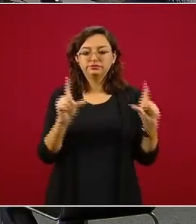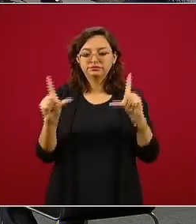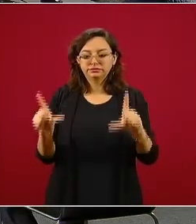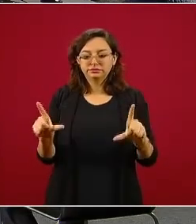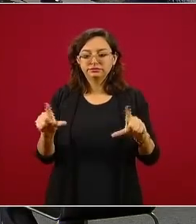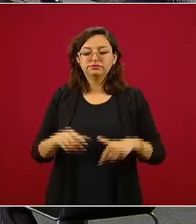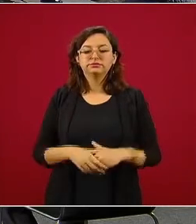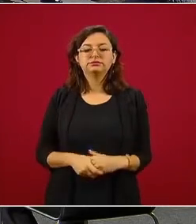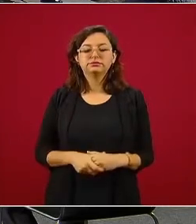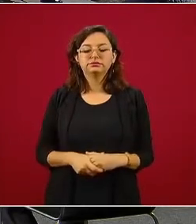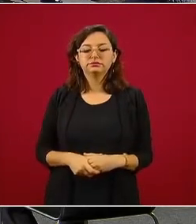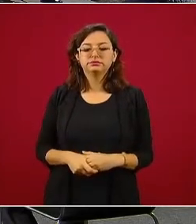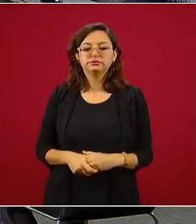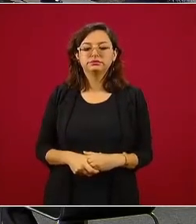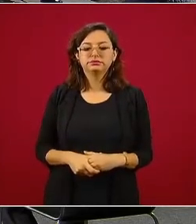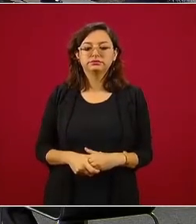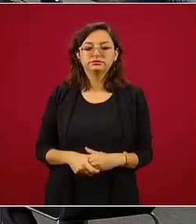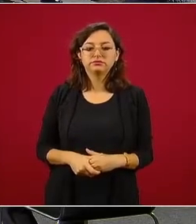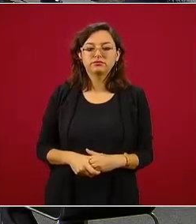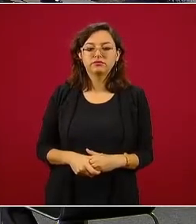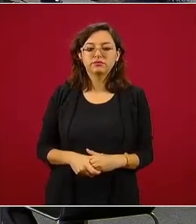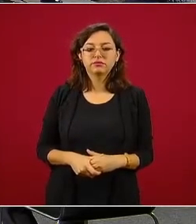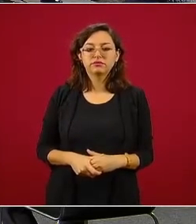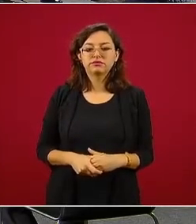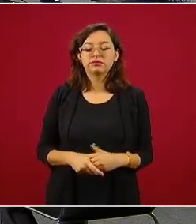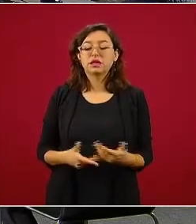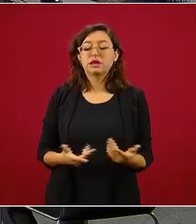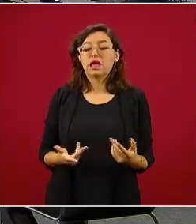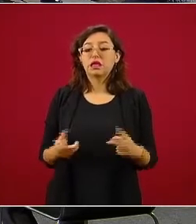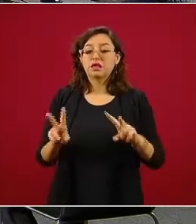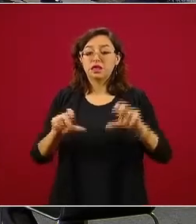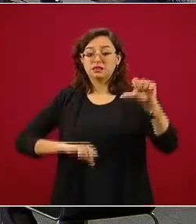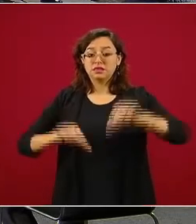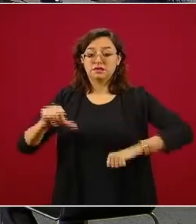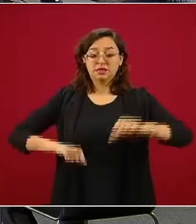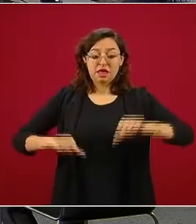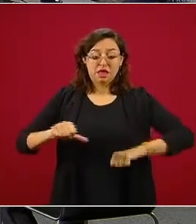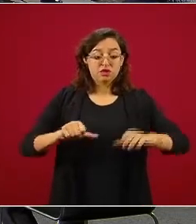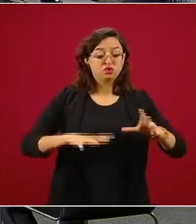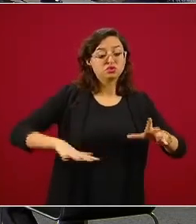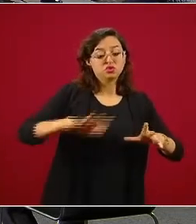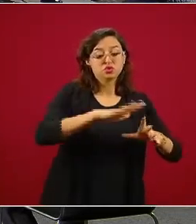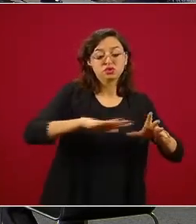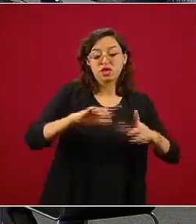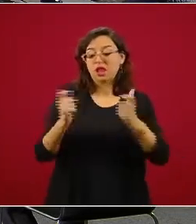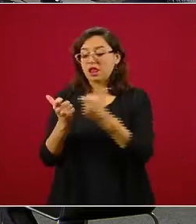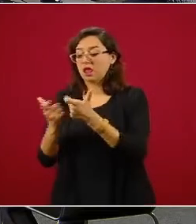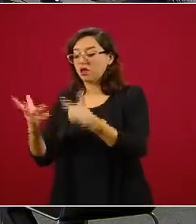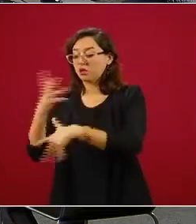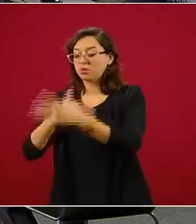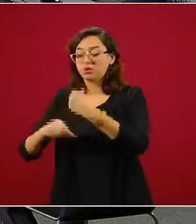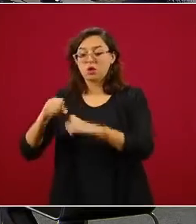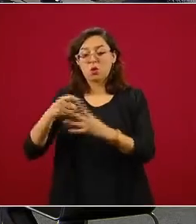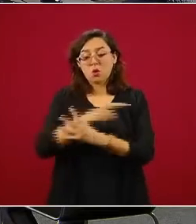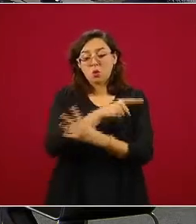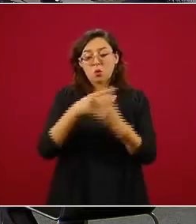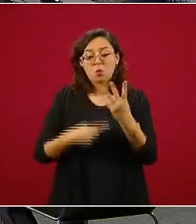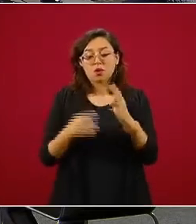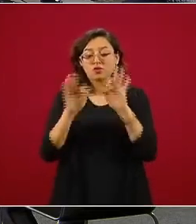hemos clasificado las actividades sociales y económicas en 4 categorías que dependen de 2